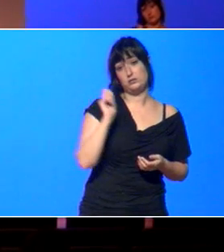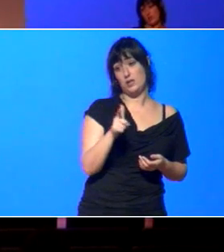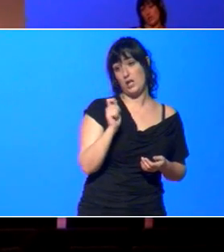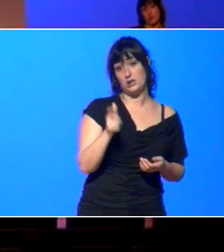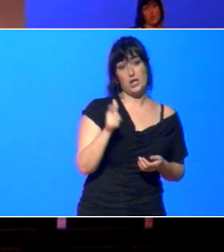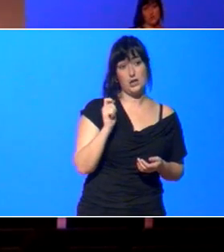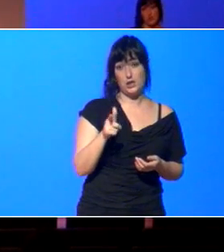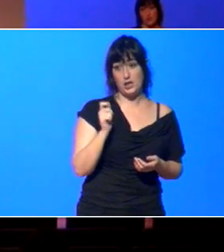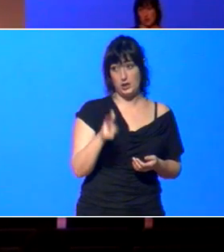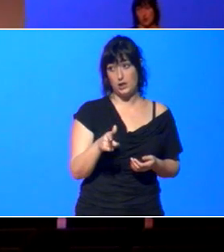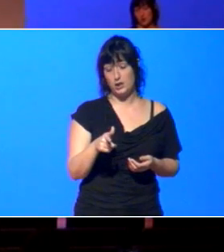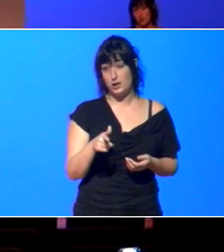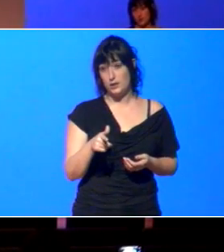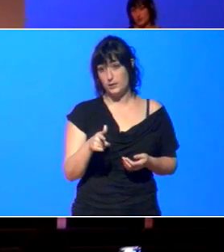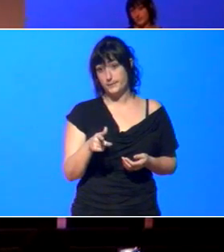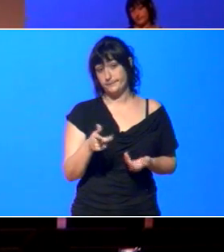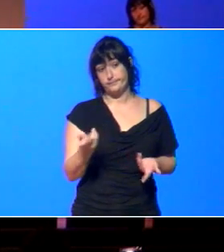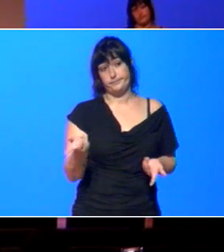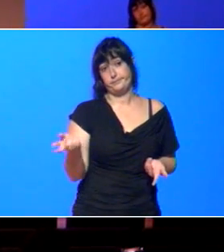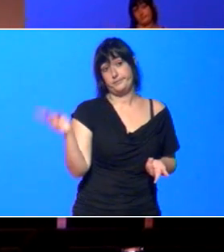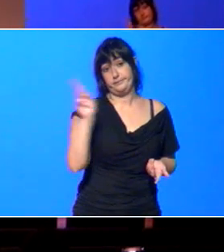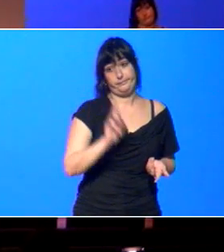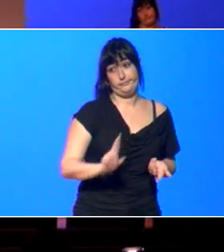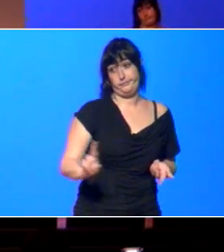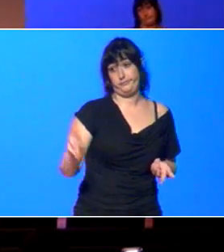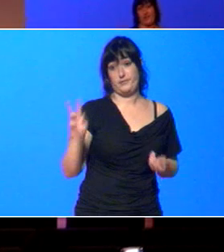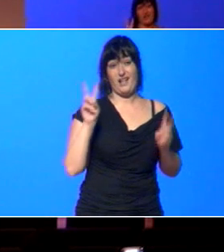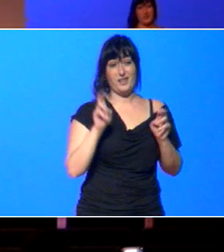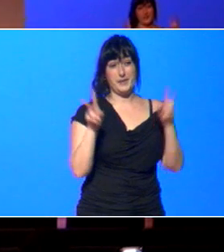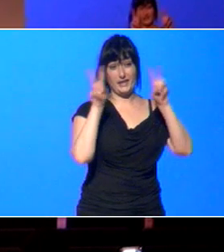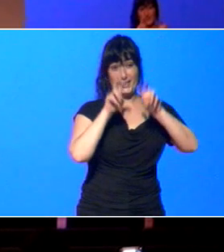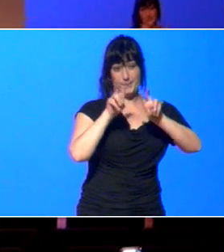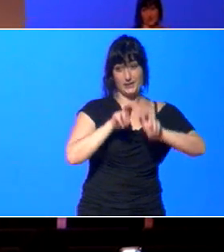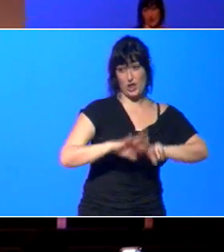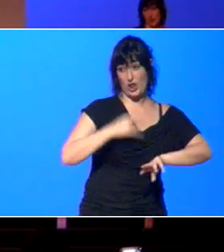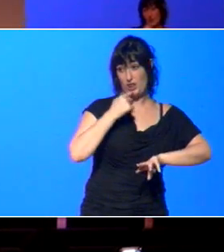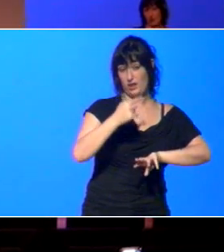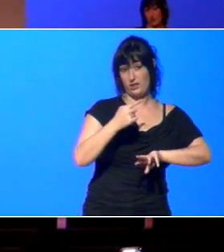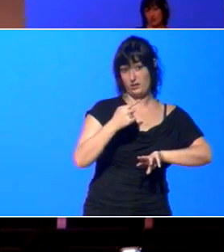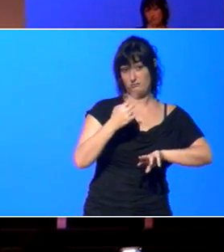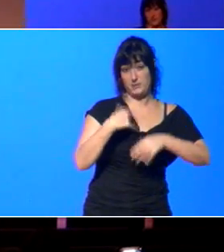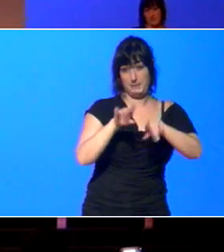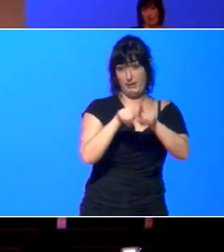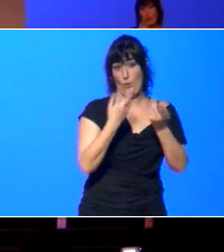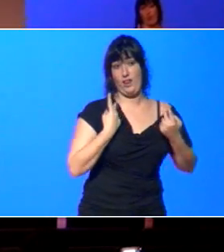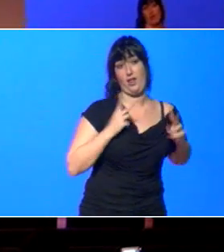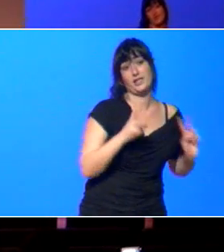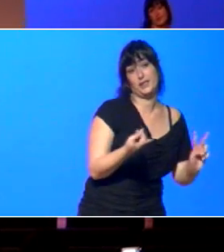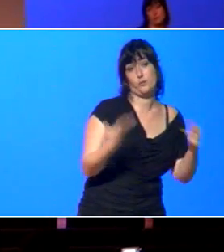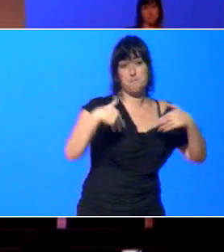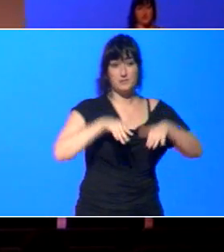señalar, vuelvo a reiterarlo, una y otra vez la investigación dice por activa y por pasiva que los centros con